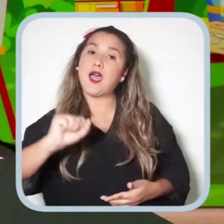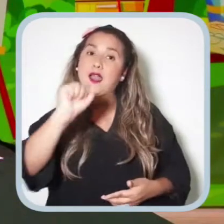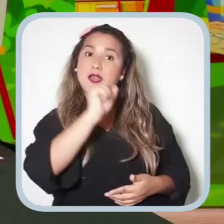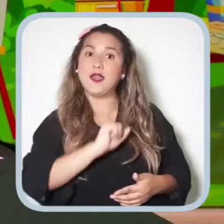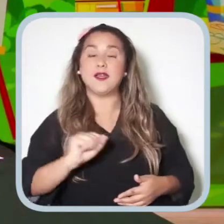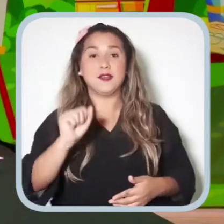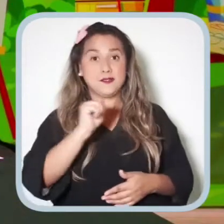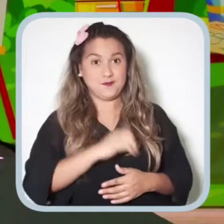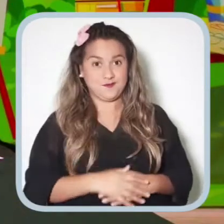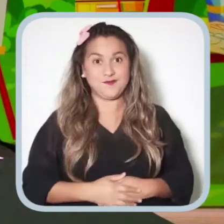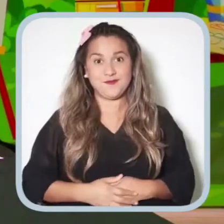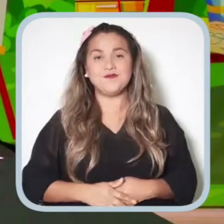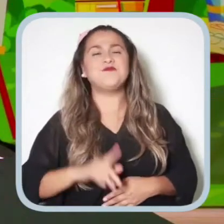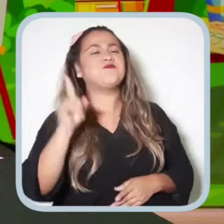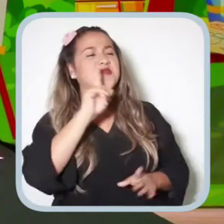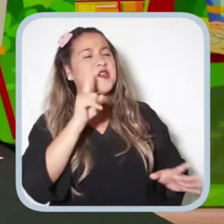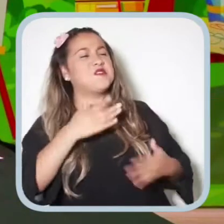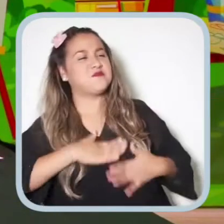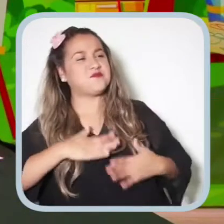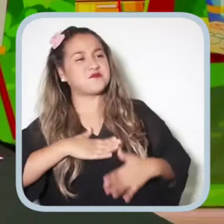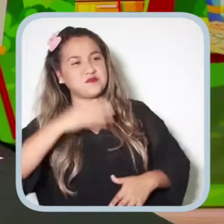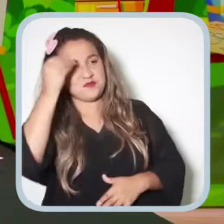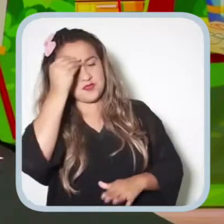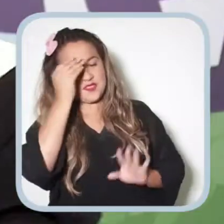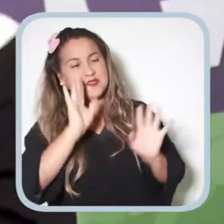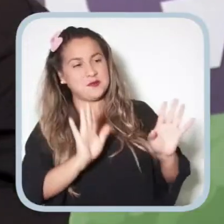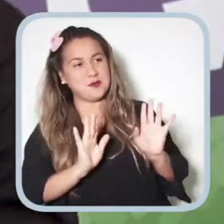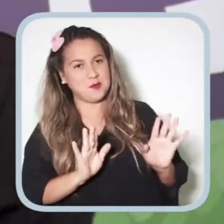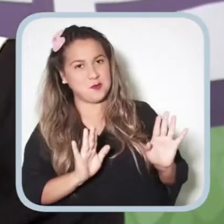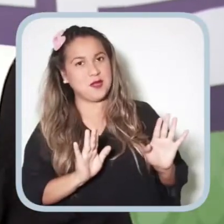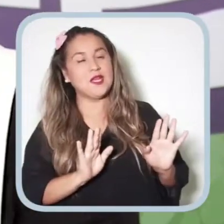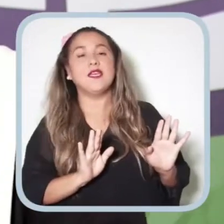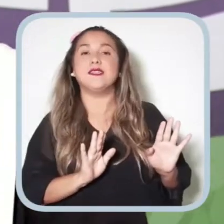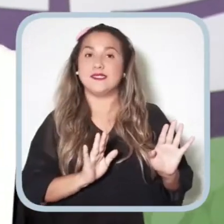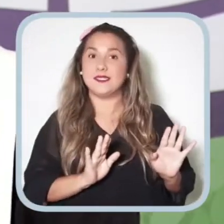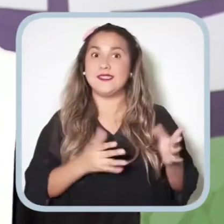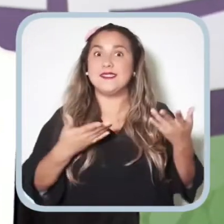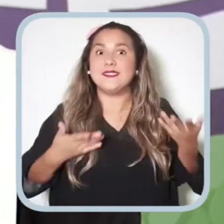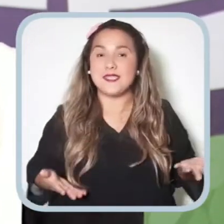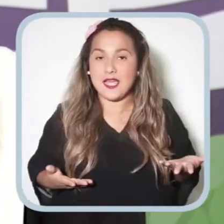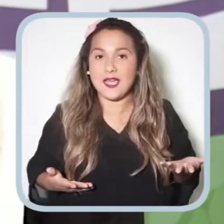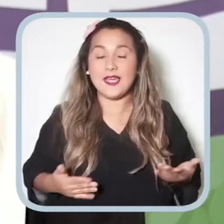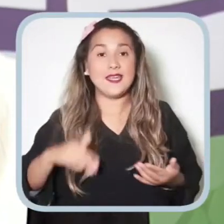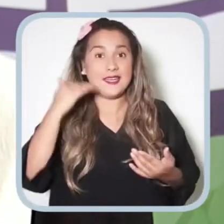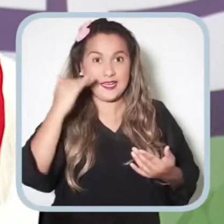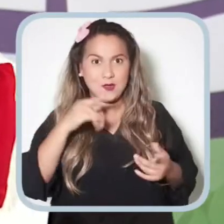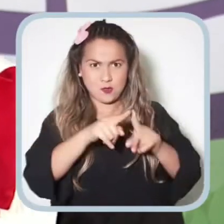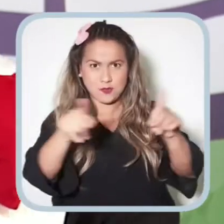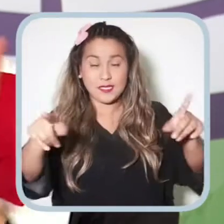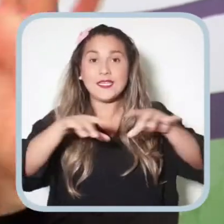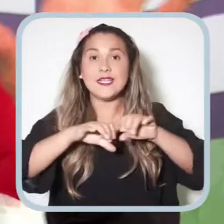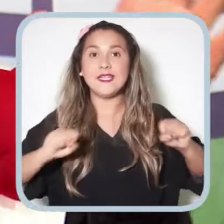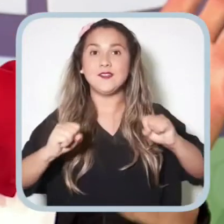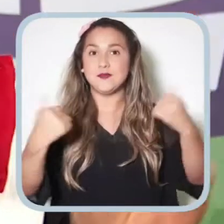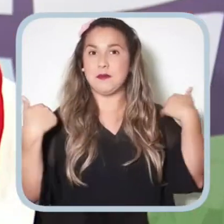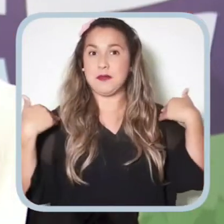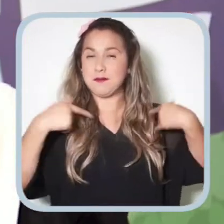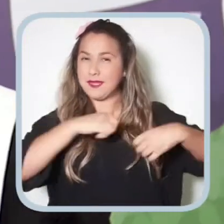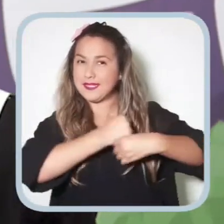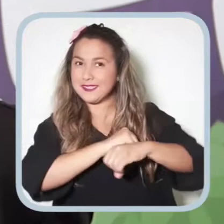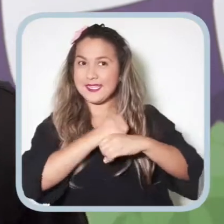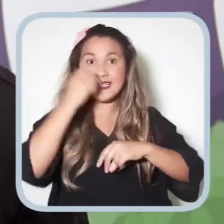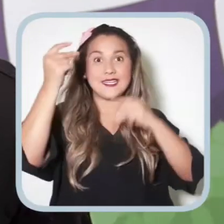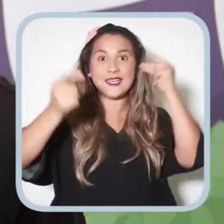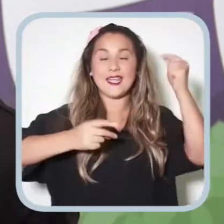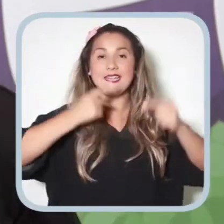comenzar. No se preocupe, querido amigo Don Fígaro. Niños y niñas, ¿están listos y preparados para este taller